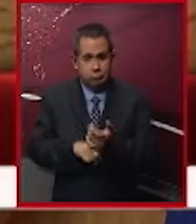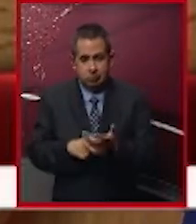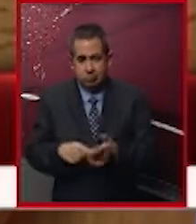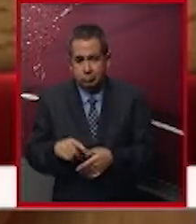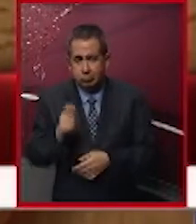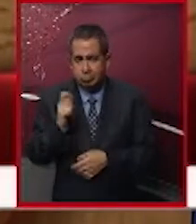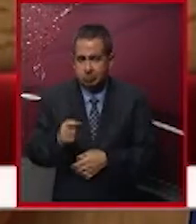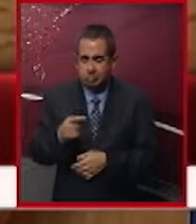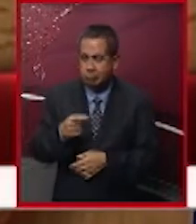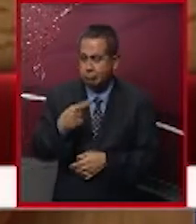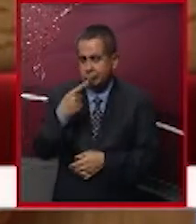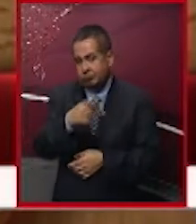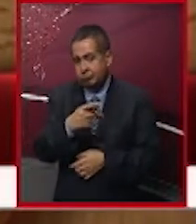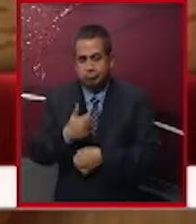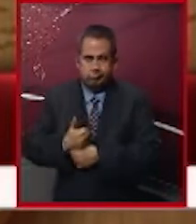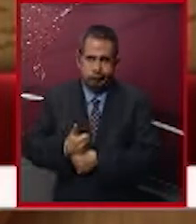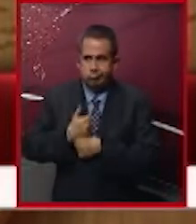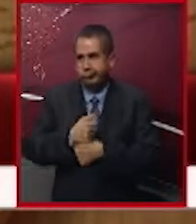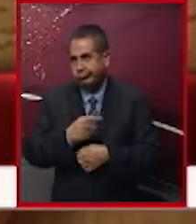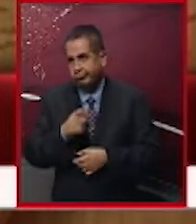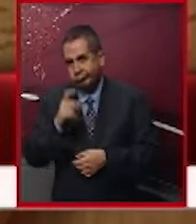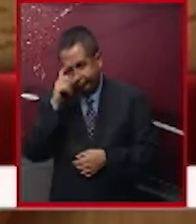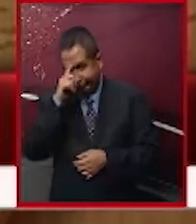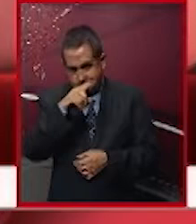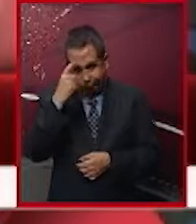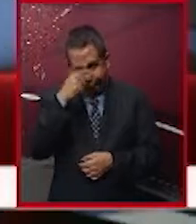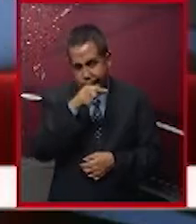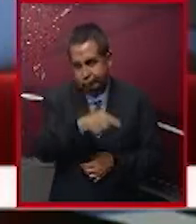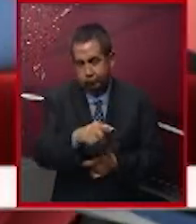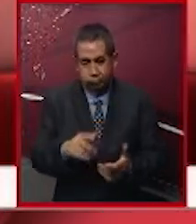debió haber sido un enorme sacrificio para usted.